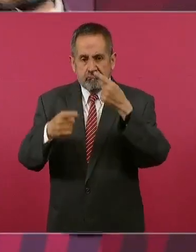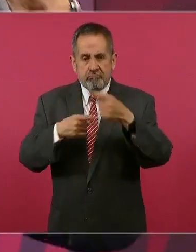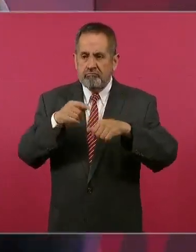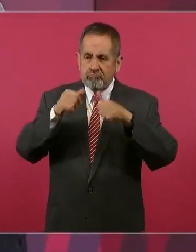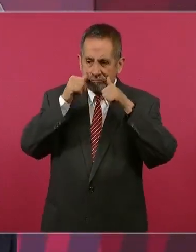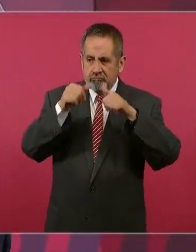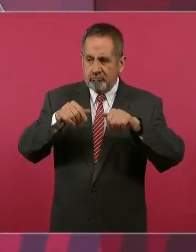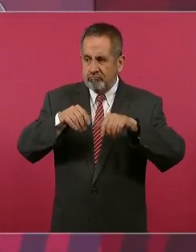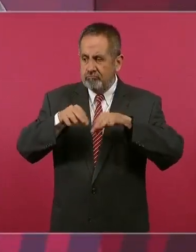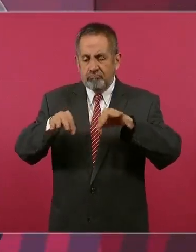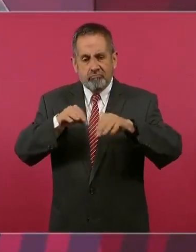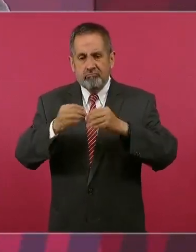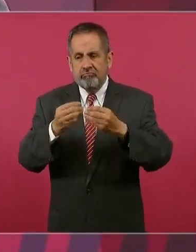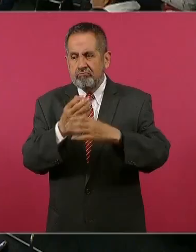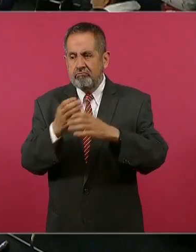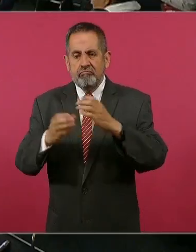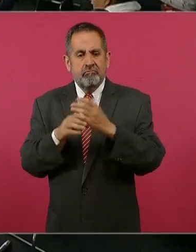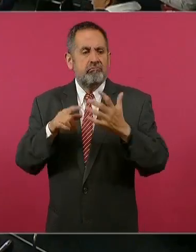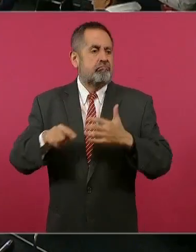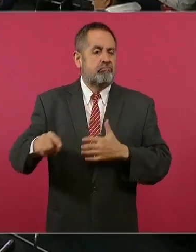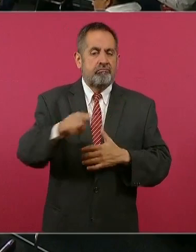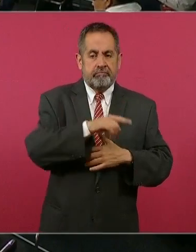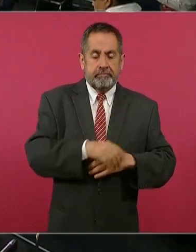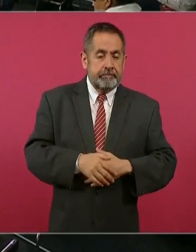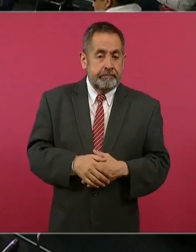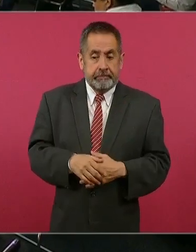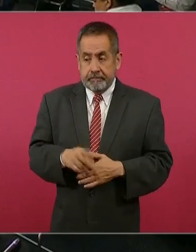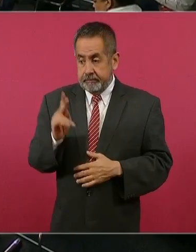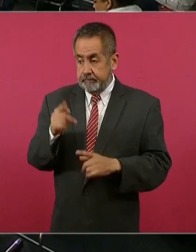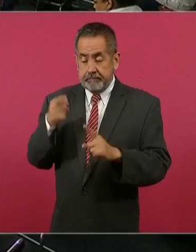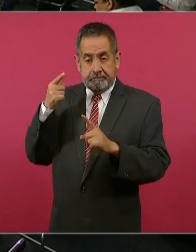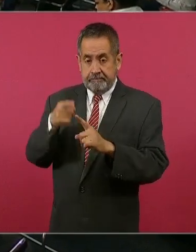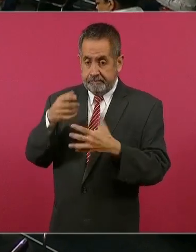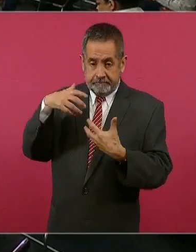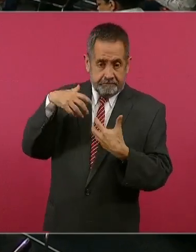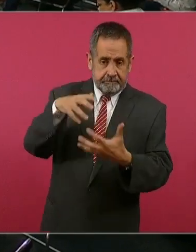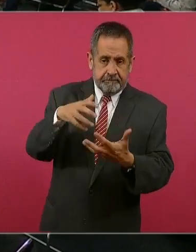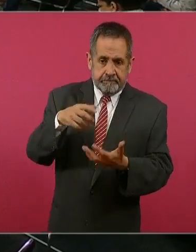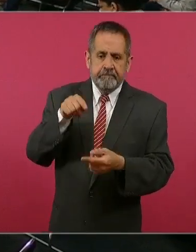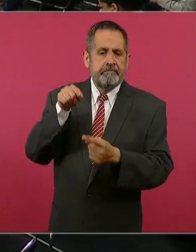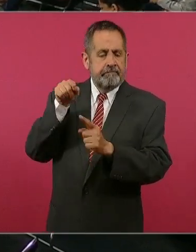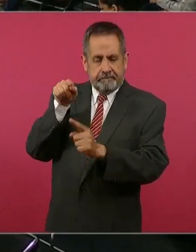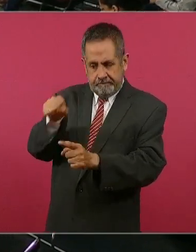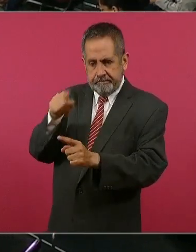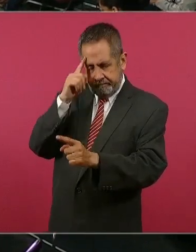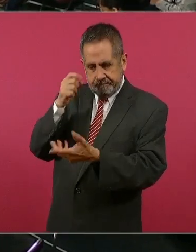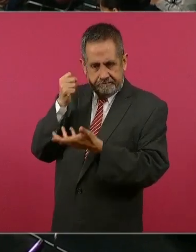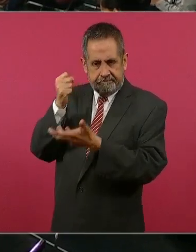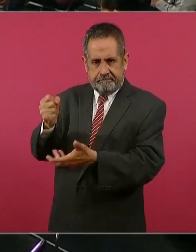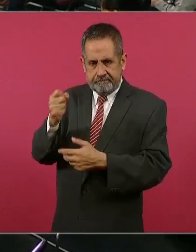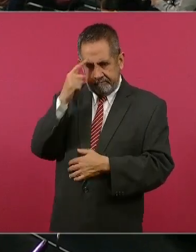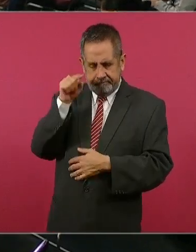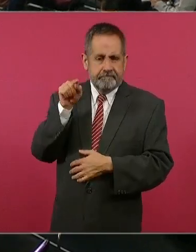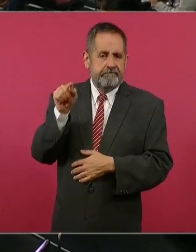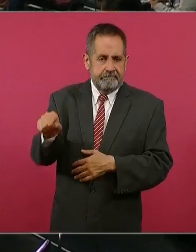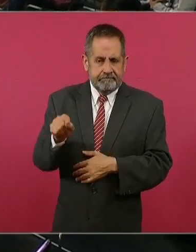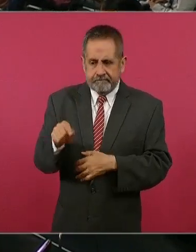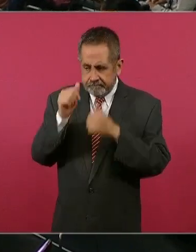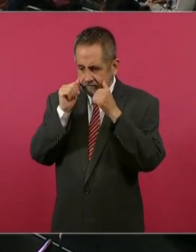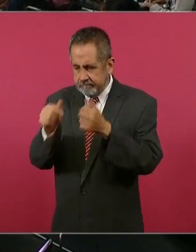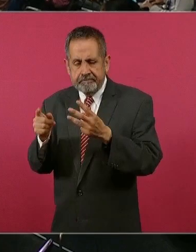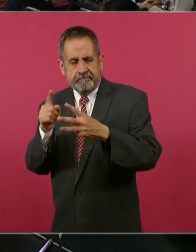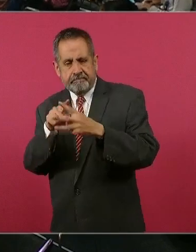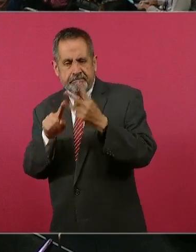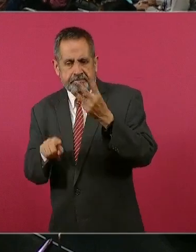atendiendo muchas cosas, pero las prioridades presupuestales van dirigidas a atender